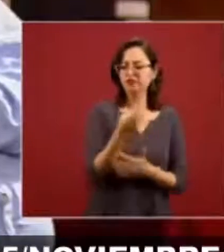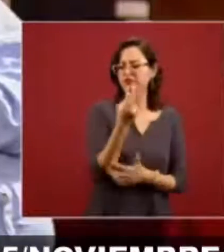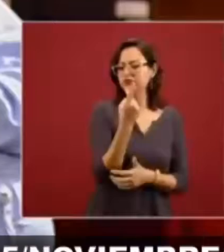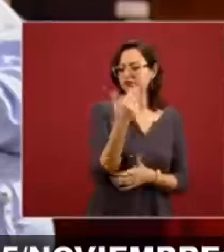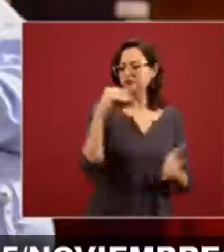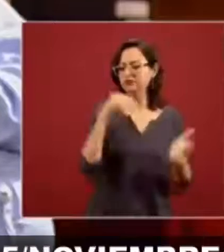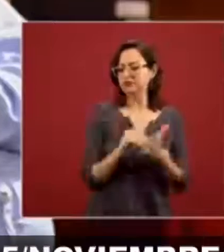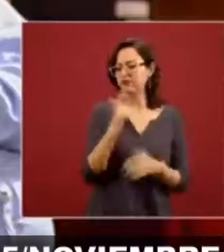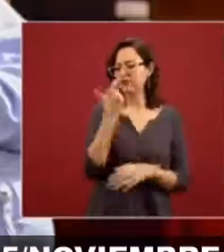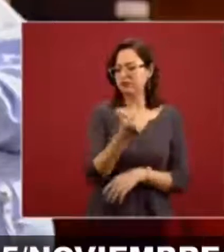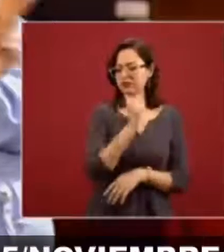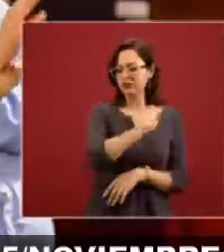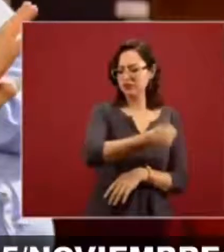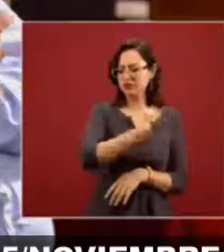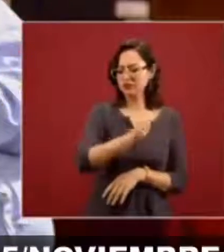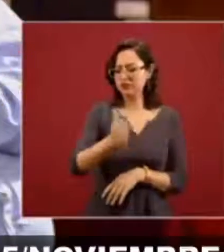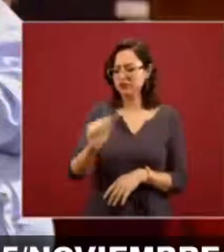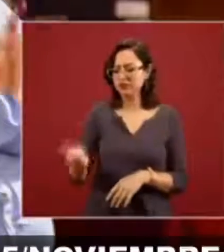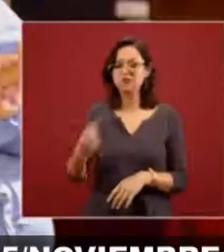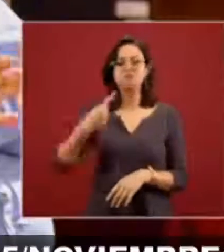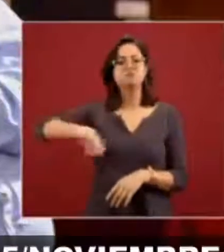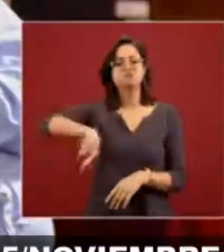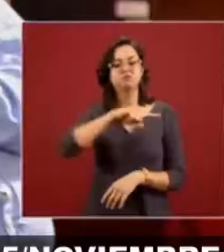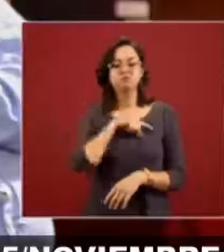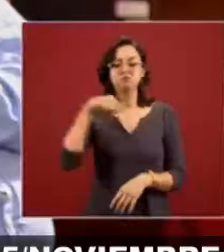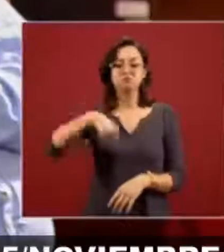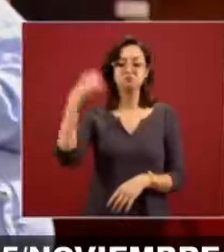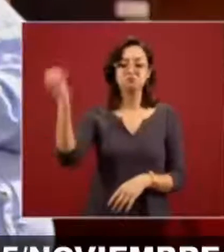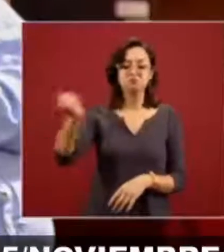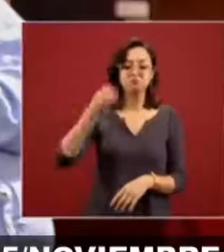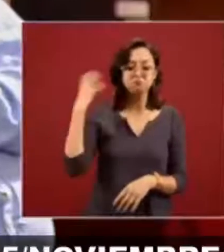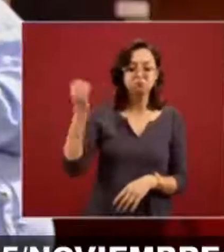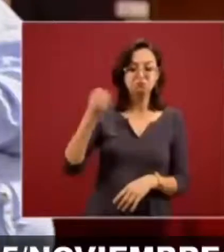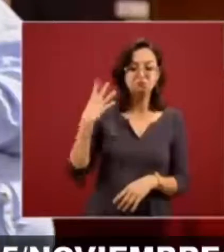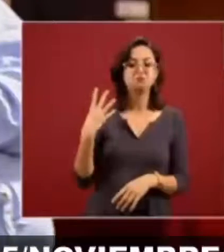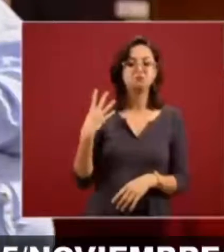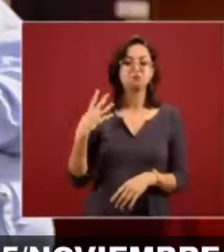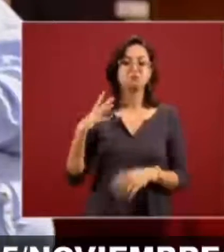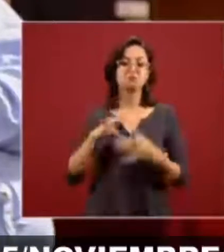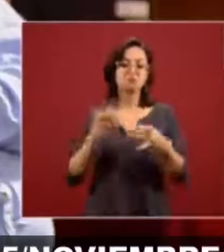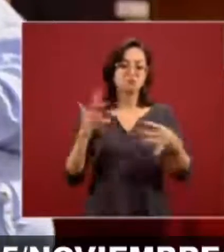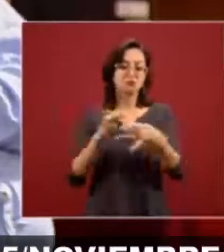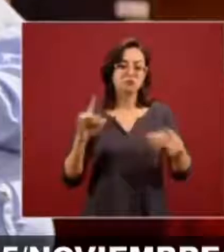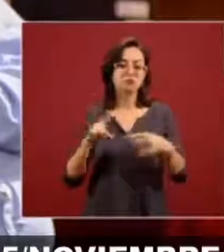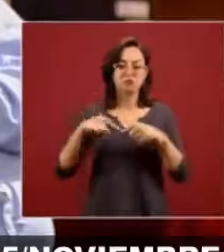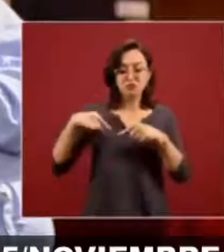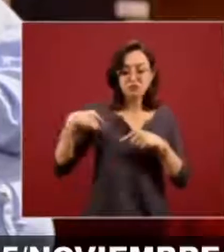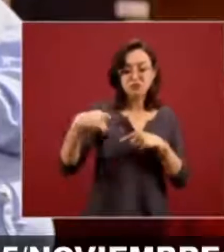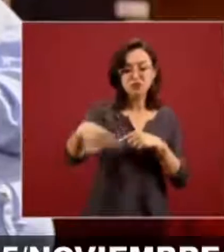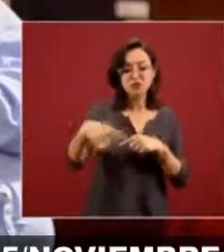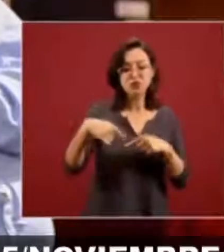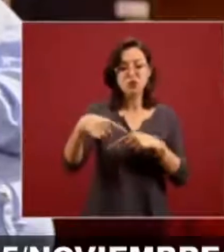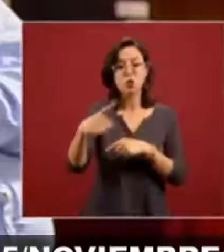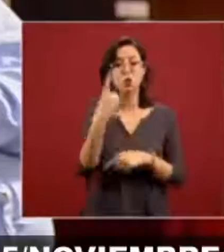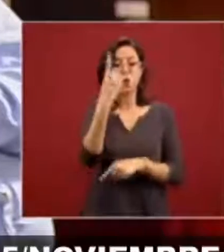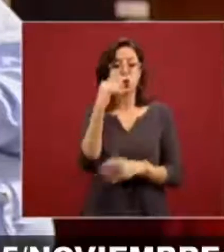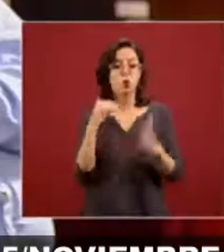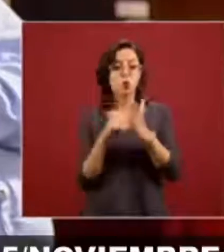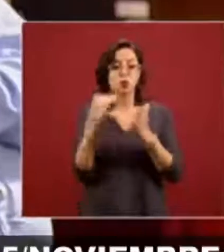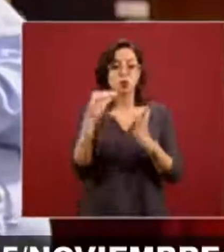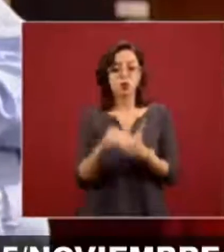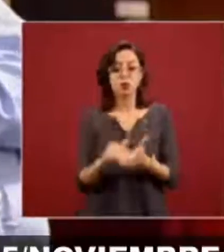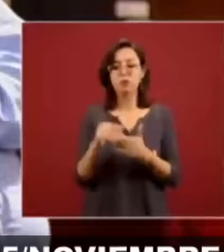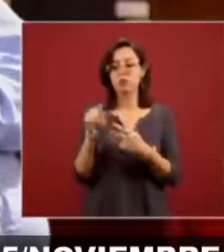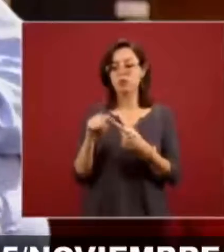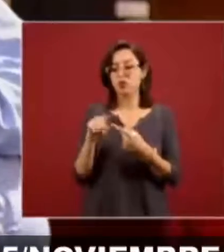en estas conferencias hemos visto que se aspira a entregar un millón por la vía del censo